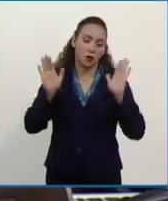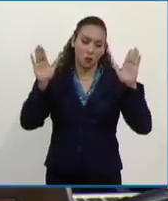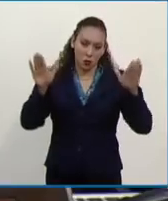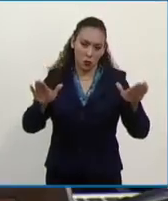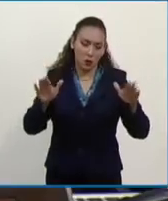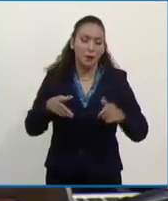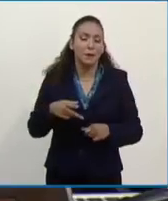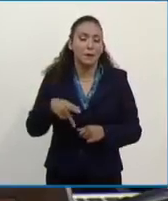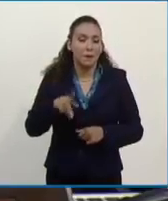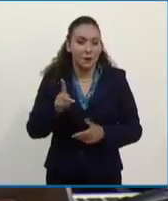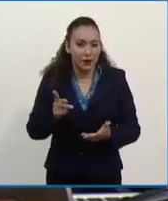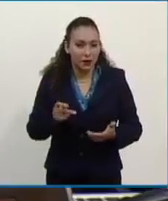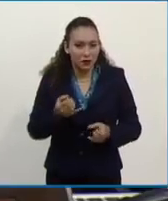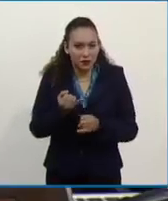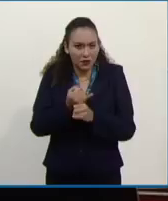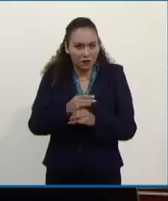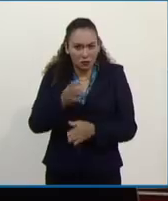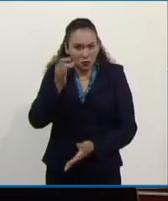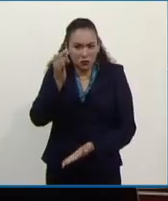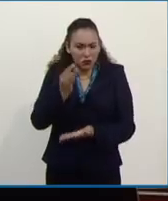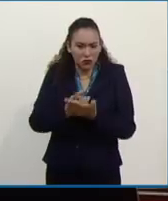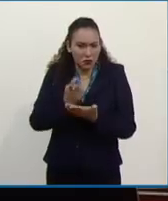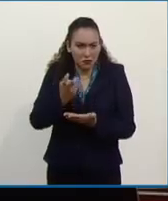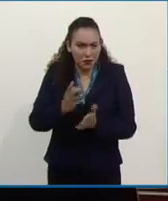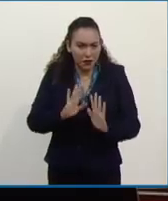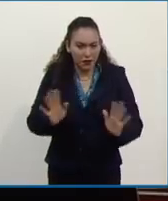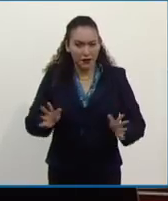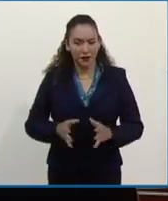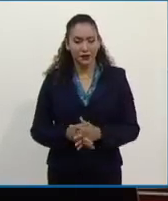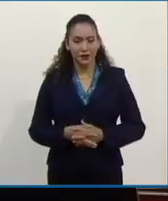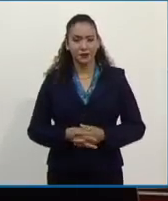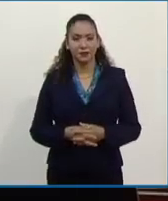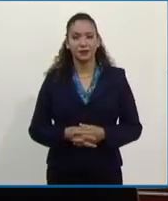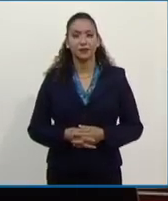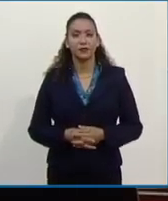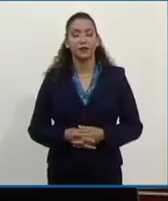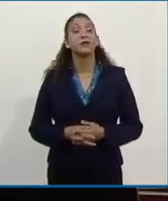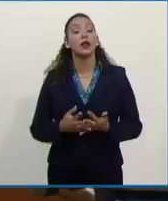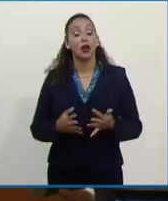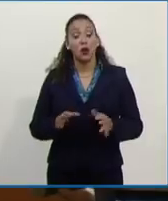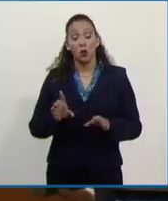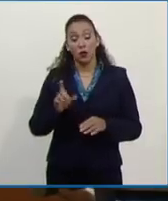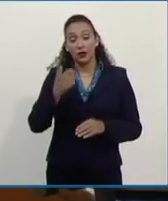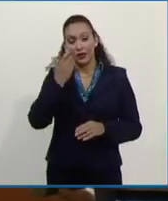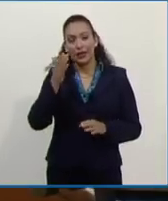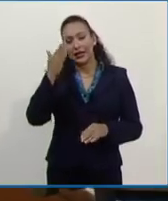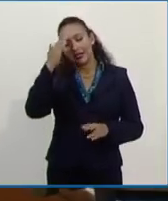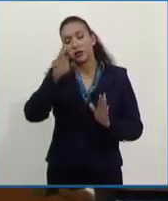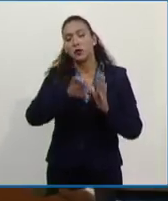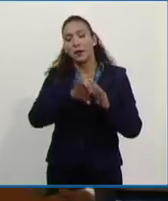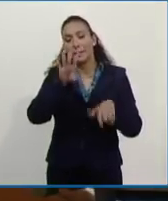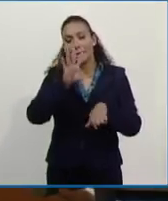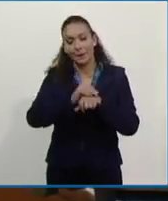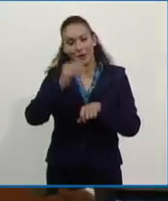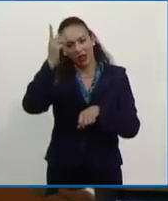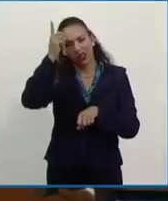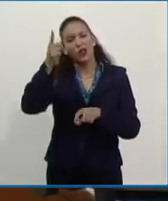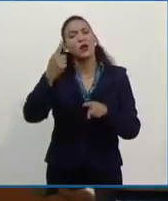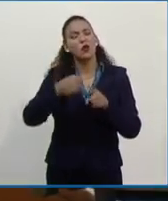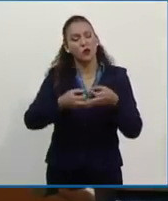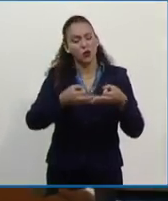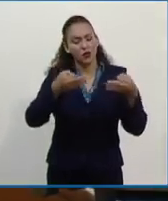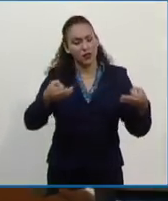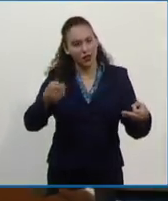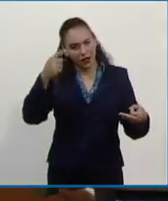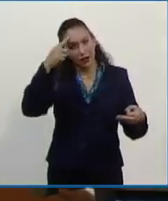sí, información de seguridad nacional. Toda autorización de uso de cambio de suelo forestal tiene que integrar un programa